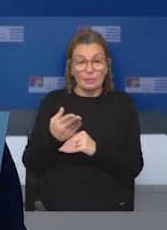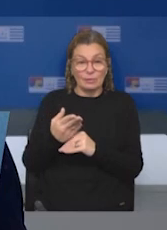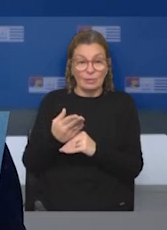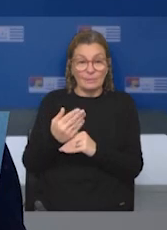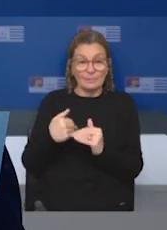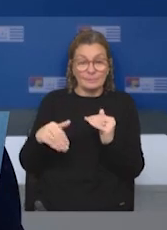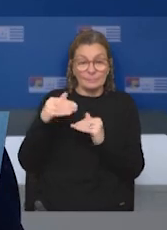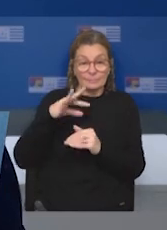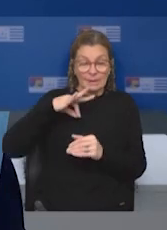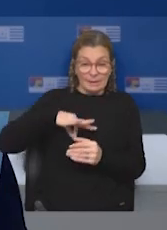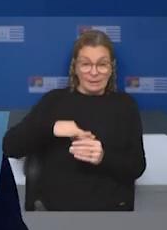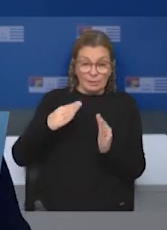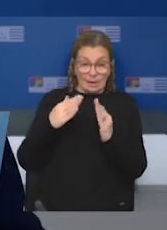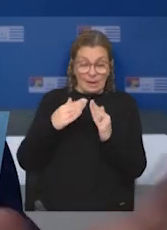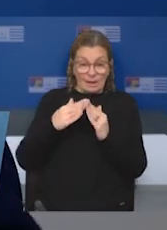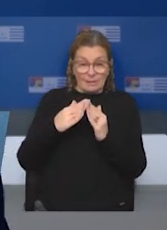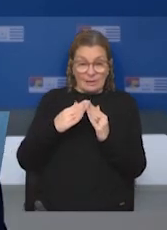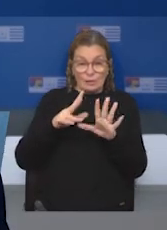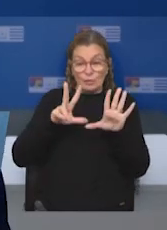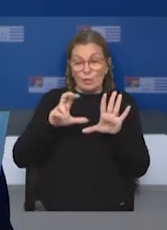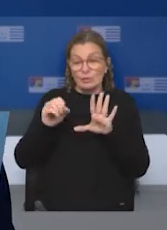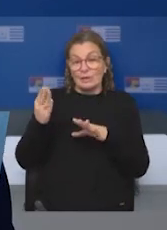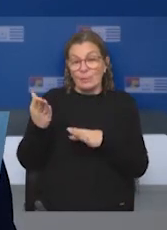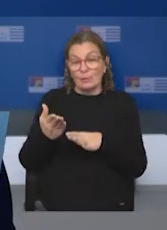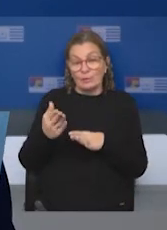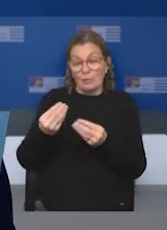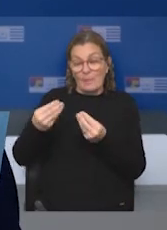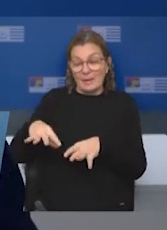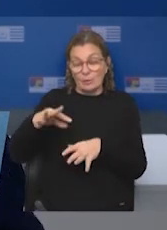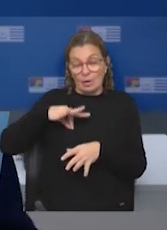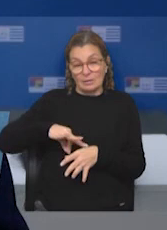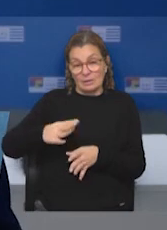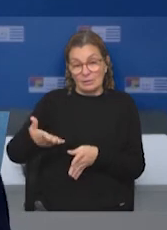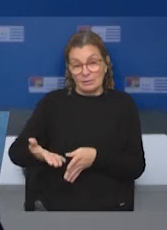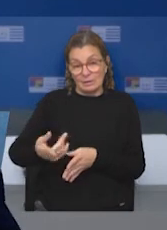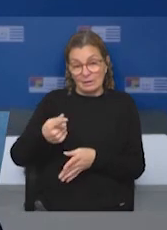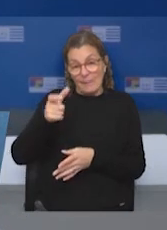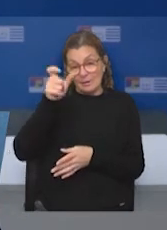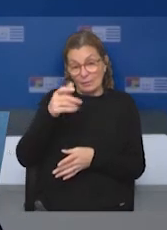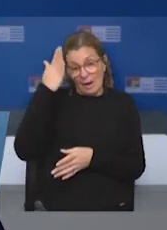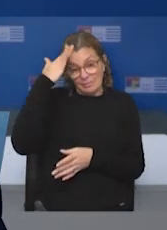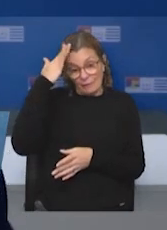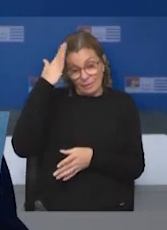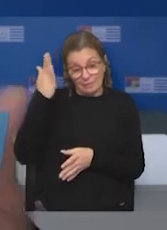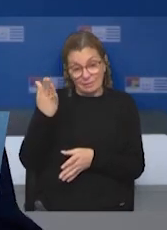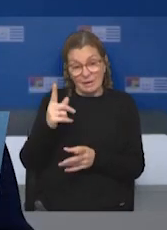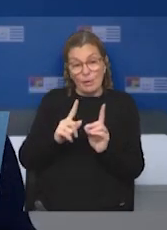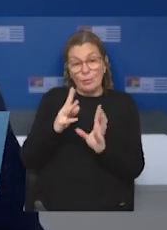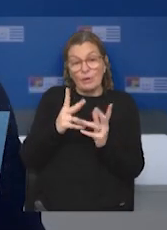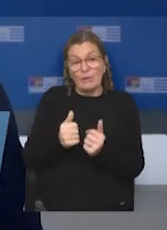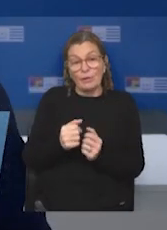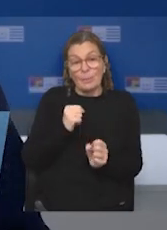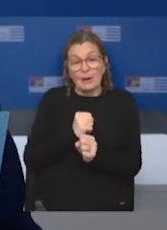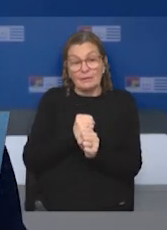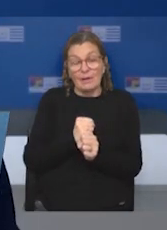crecimiento de los ingresos en los hogares y un 80% que perdió su ingreso Y la gente esto lo sabe de alguna manera el